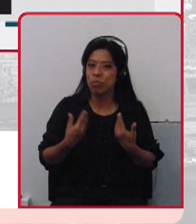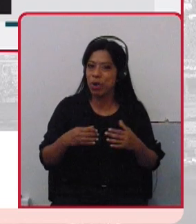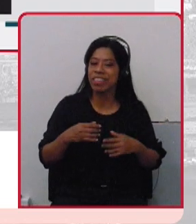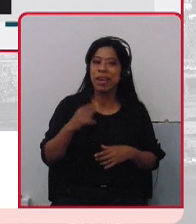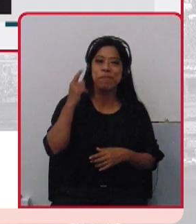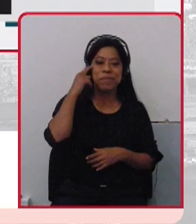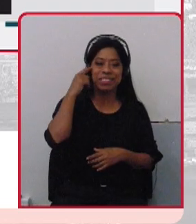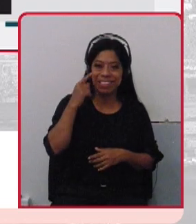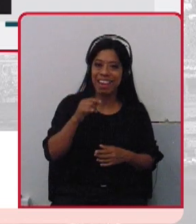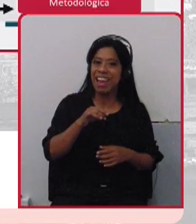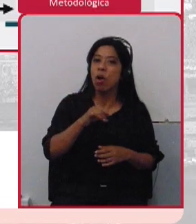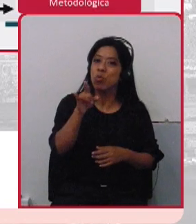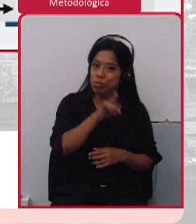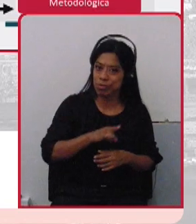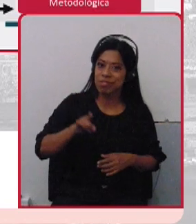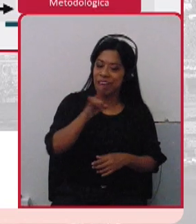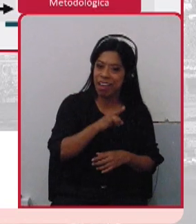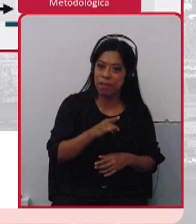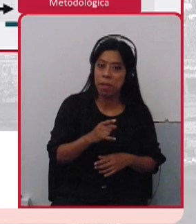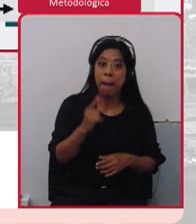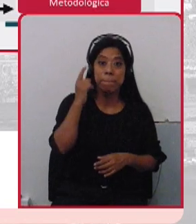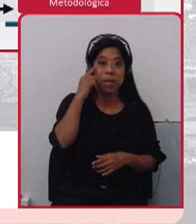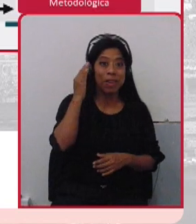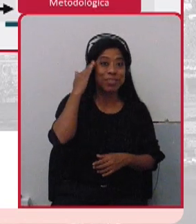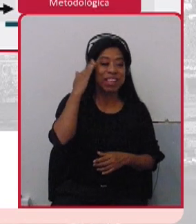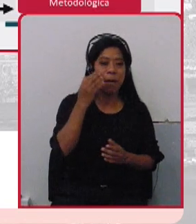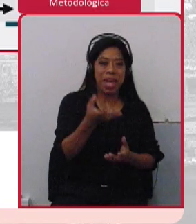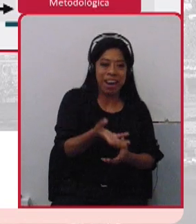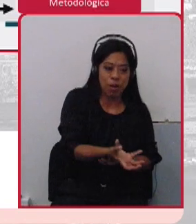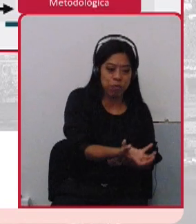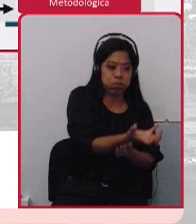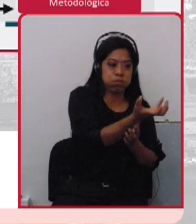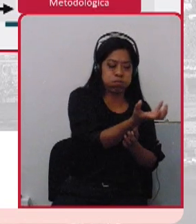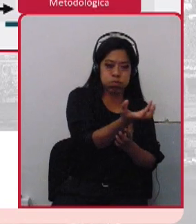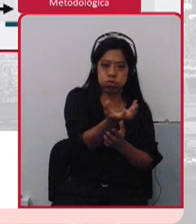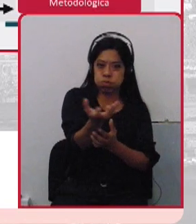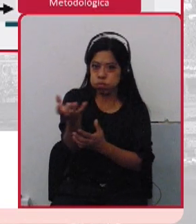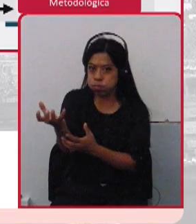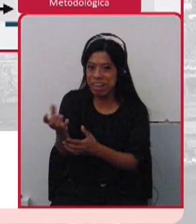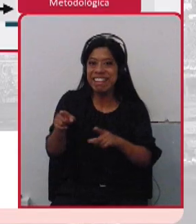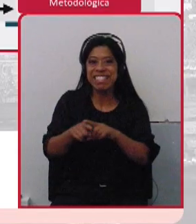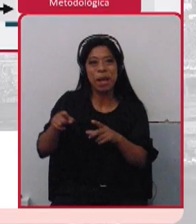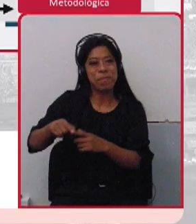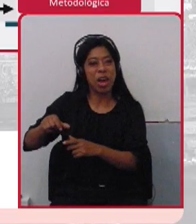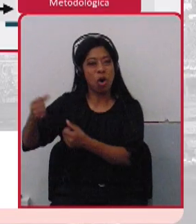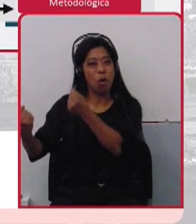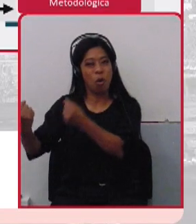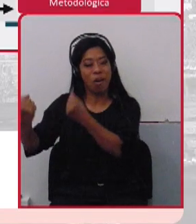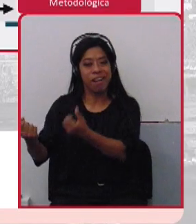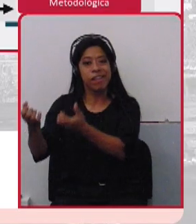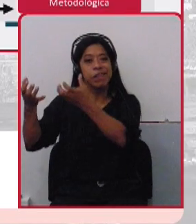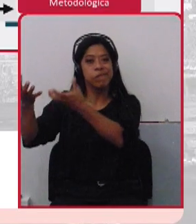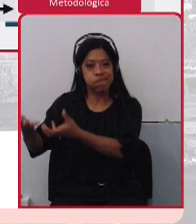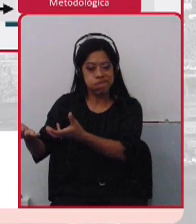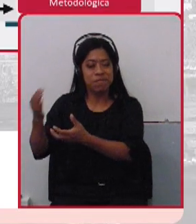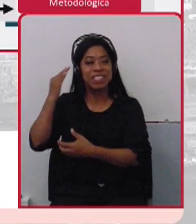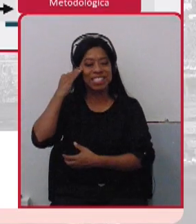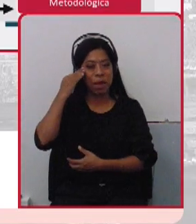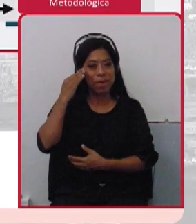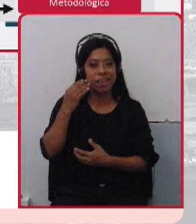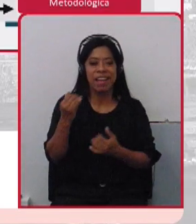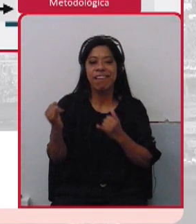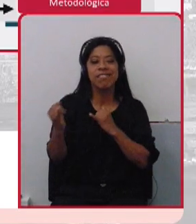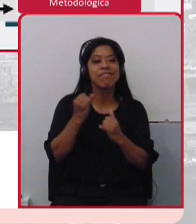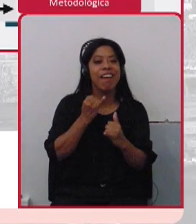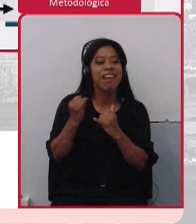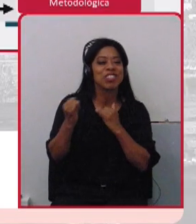minera. Solamente debemos de conocer el camión y la pala. Entonces, ya al entender la problemática, hablando de lo que son